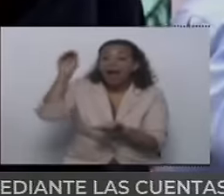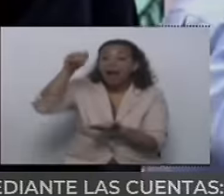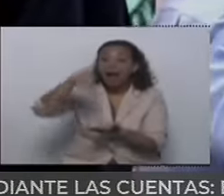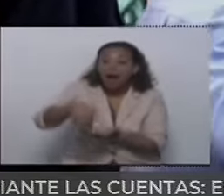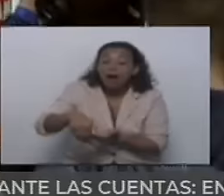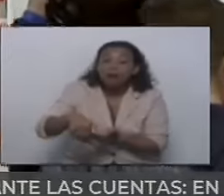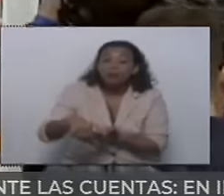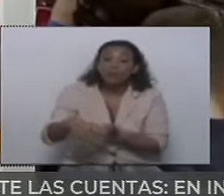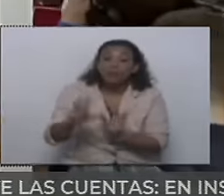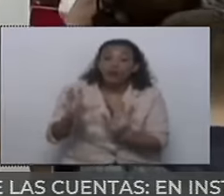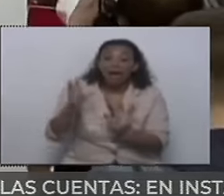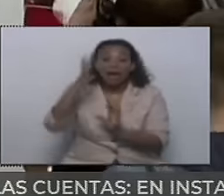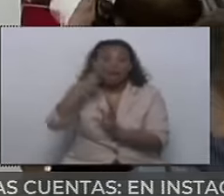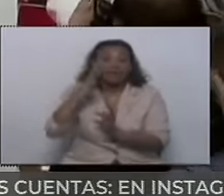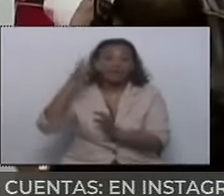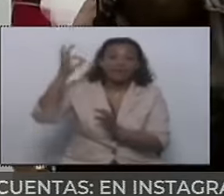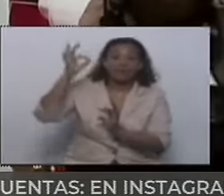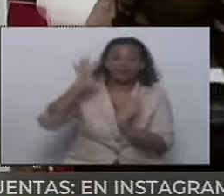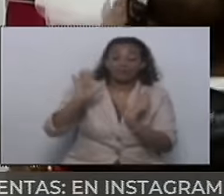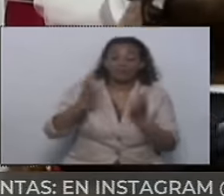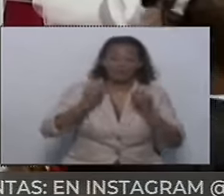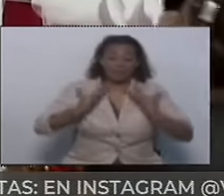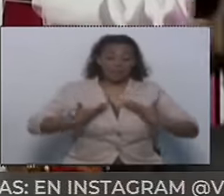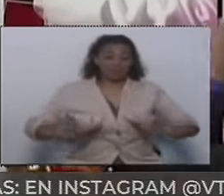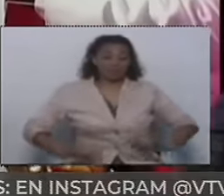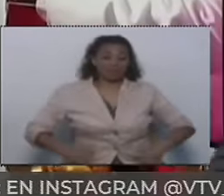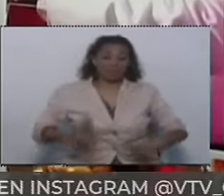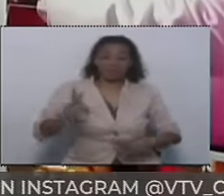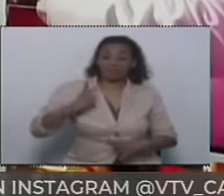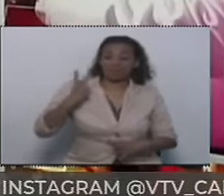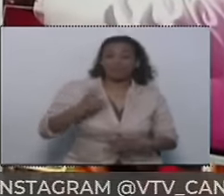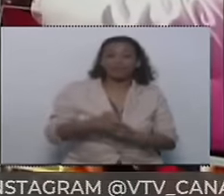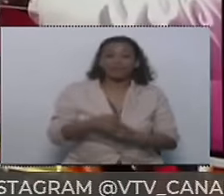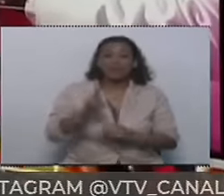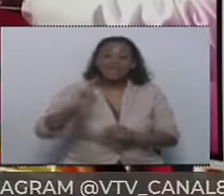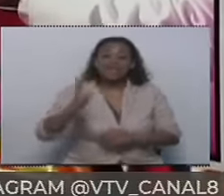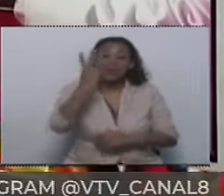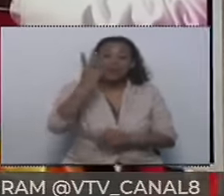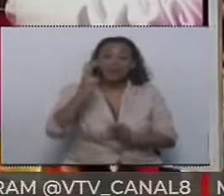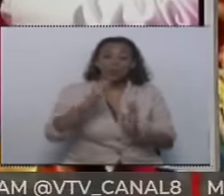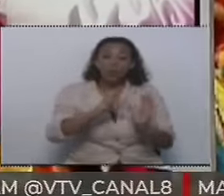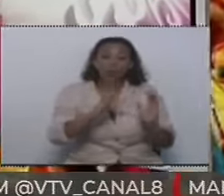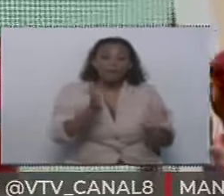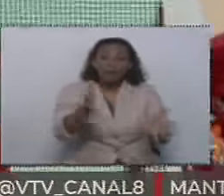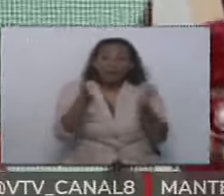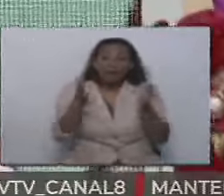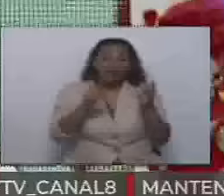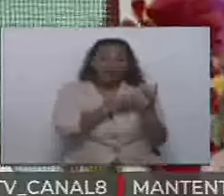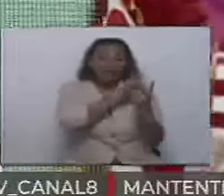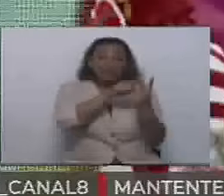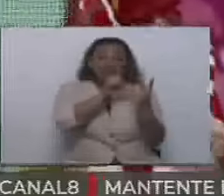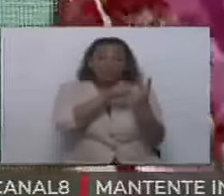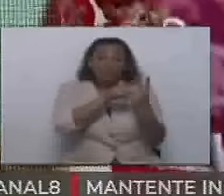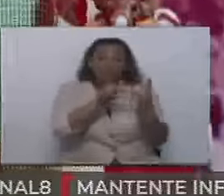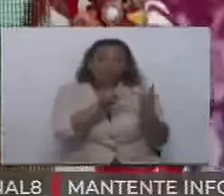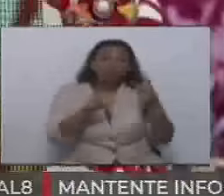de francesa ya en París, mira. ¿Ah? Esa ganó el segundo lugar, señor presidente.